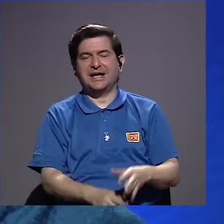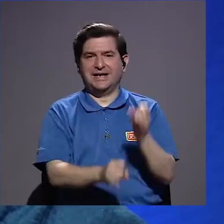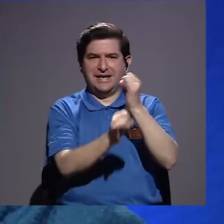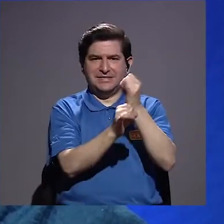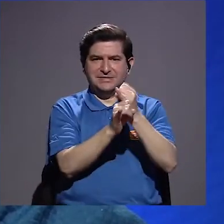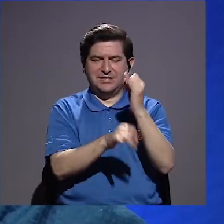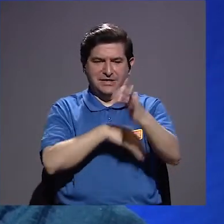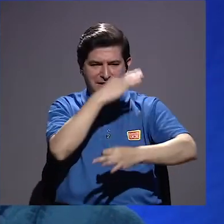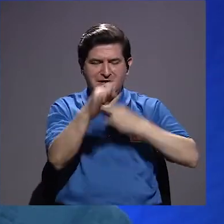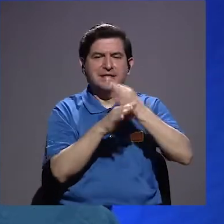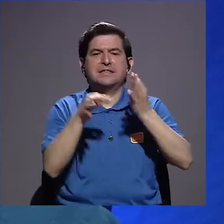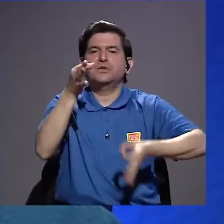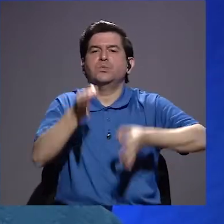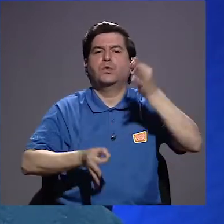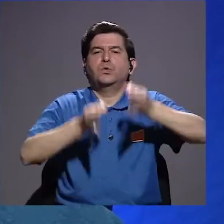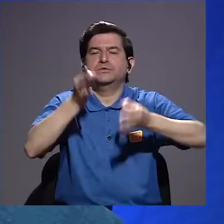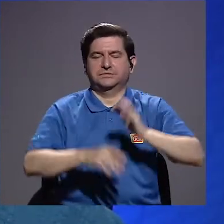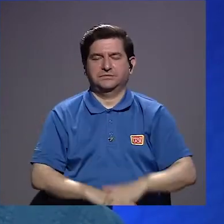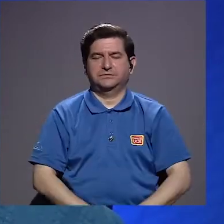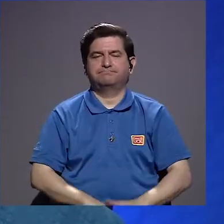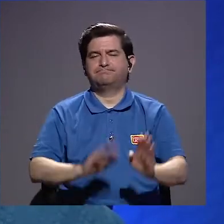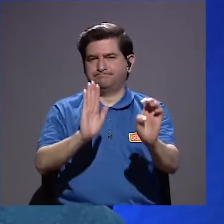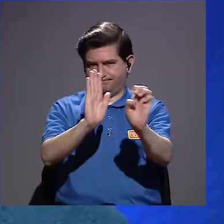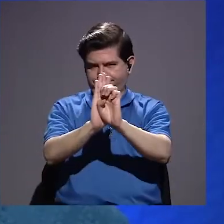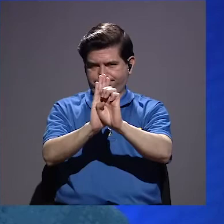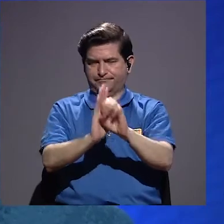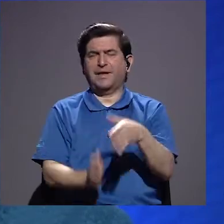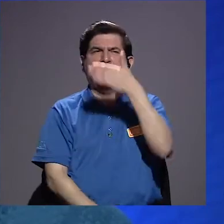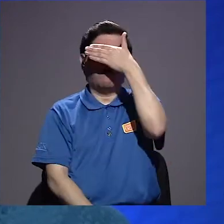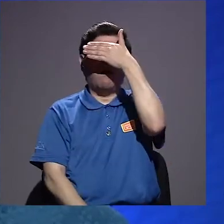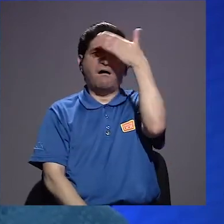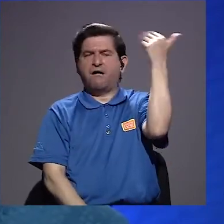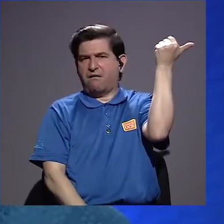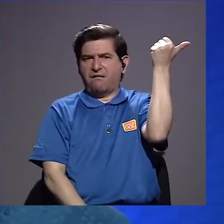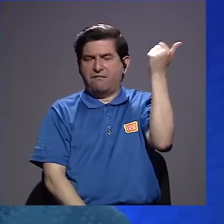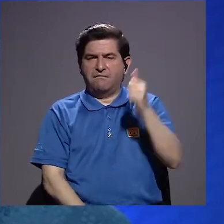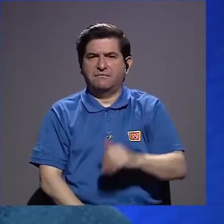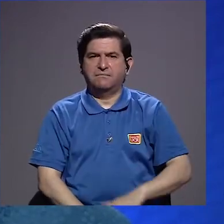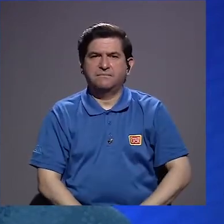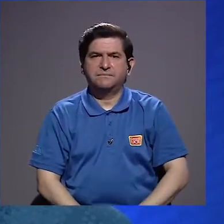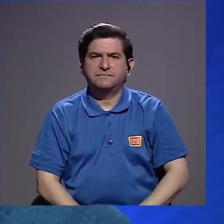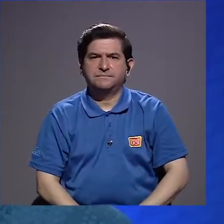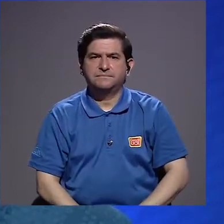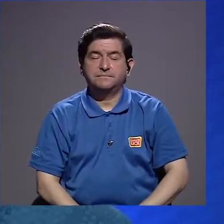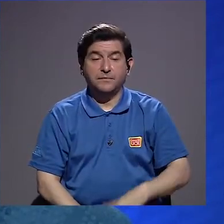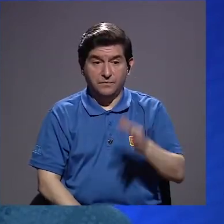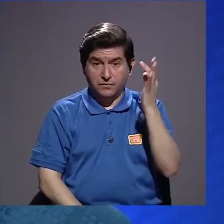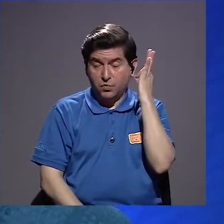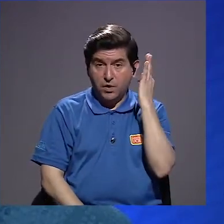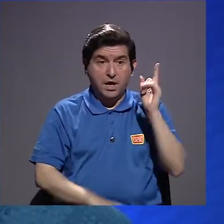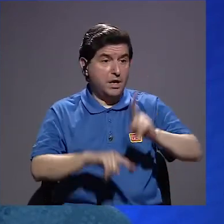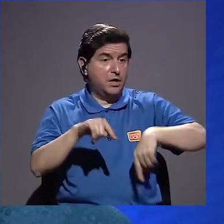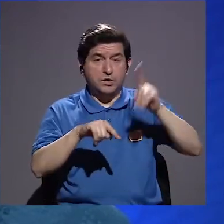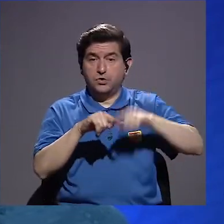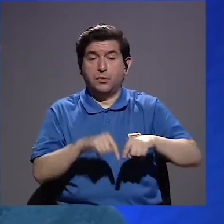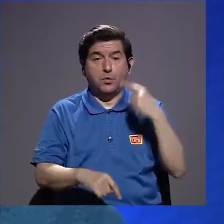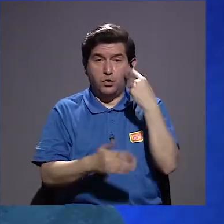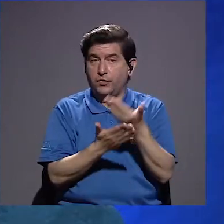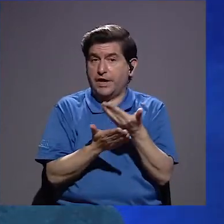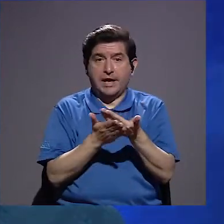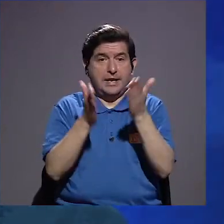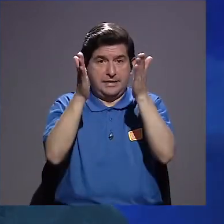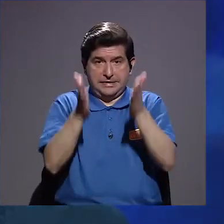particularmente en las instituciones de carácter jurídico. Por ejemplo, se nos olvida que las mujeres no podían